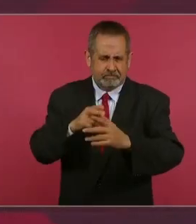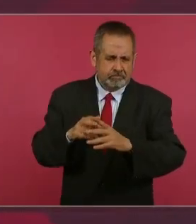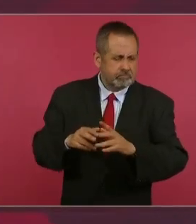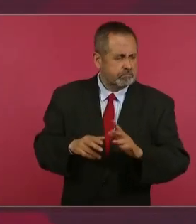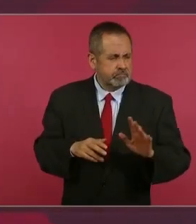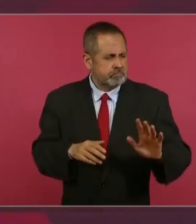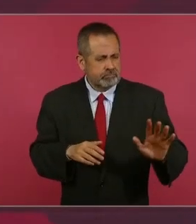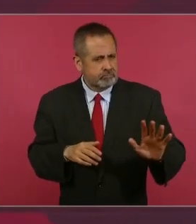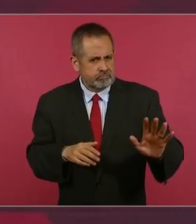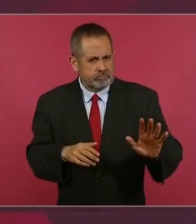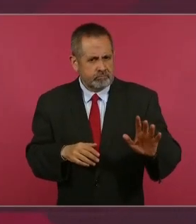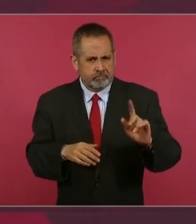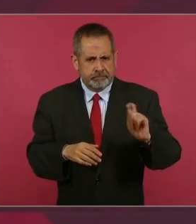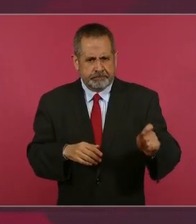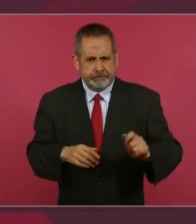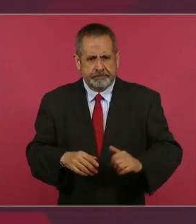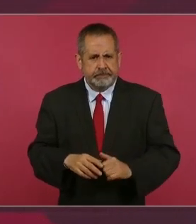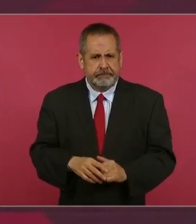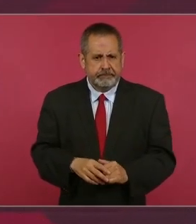por